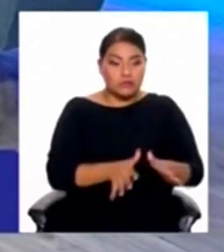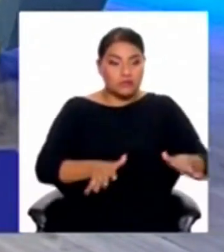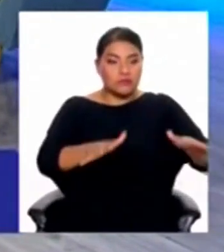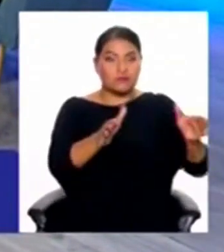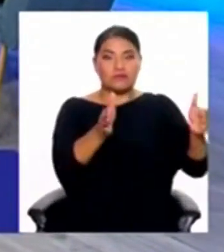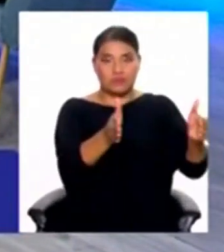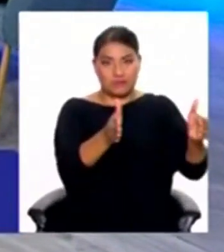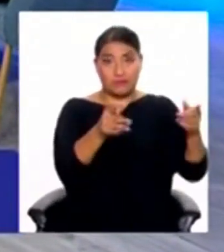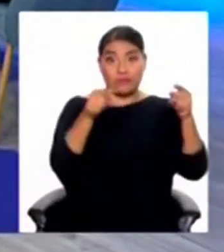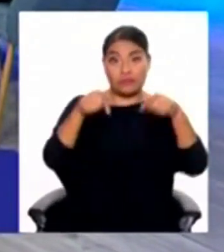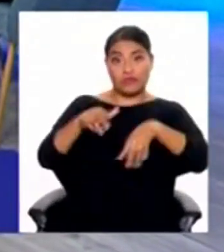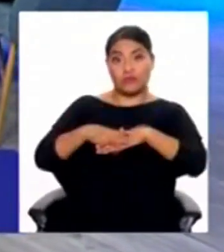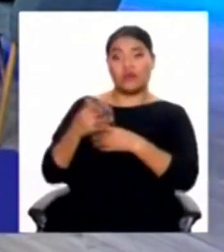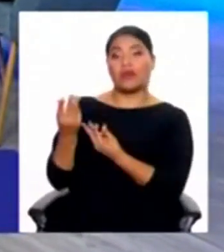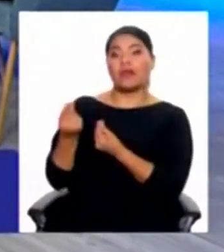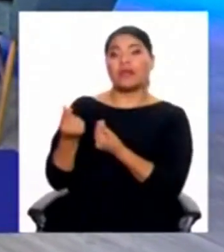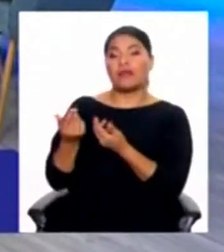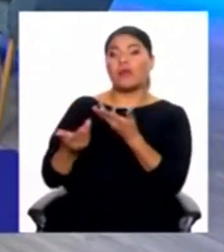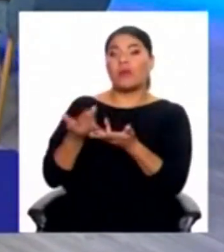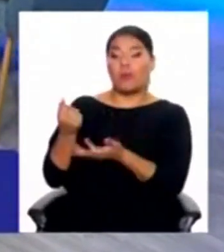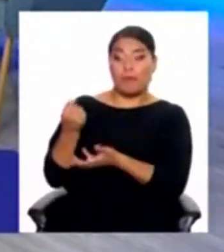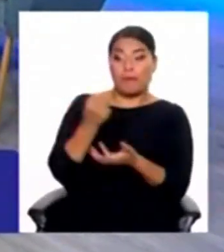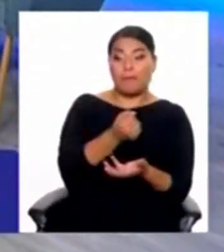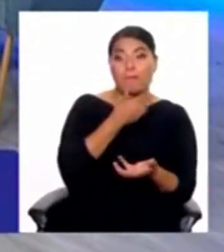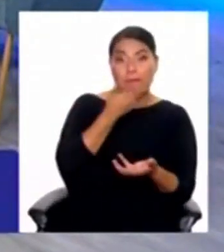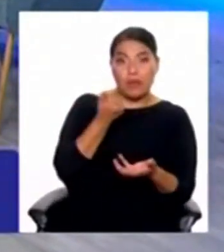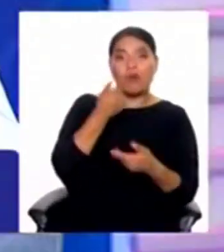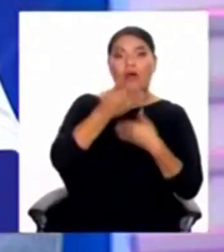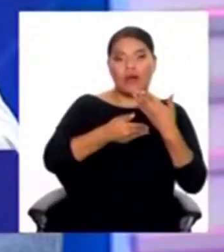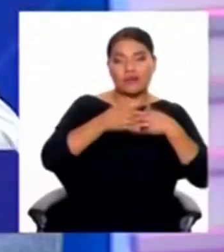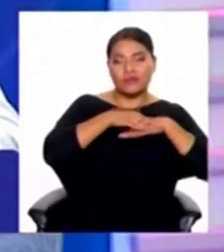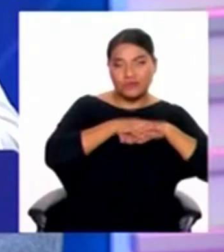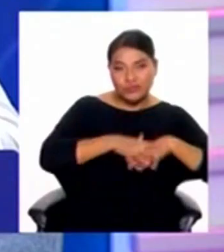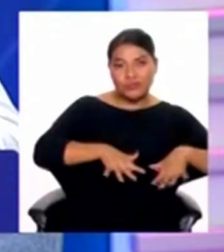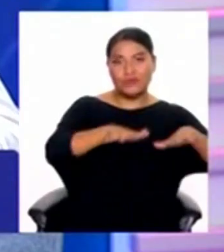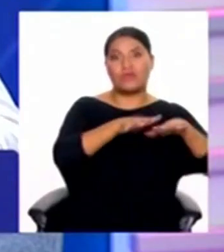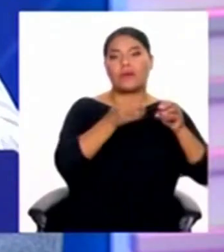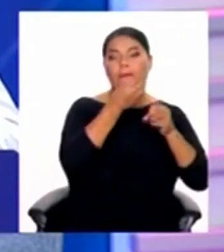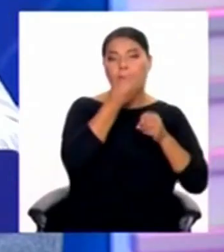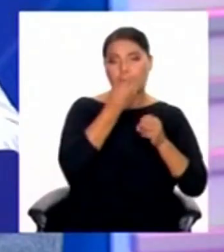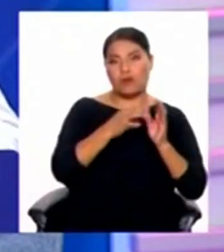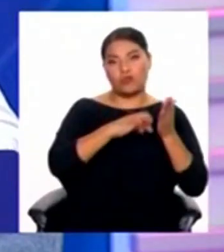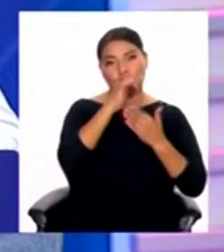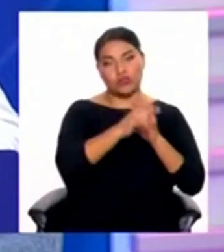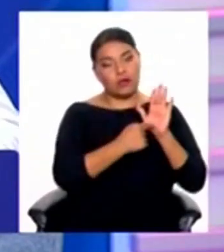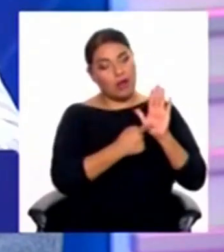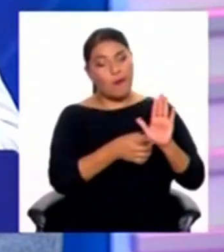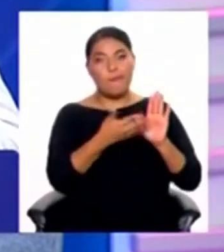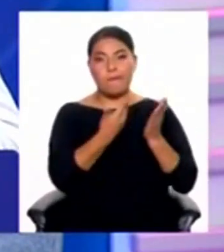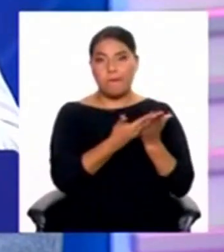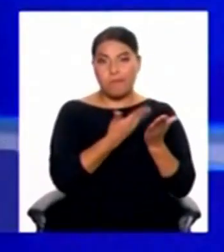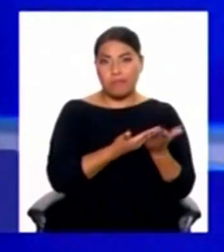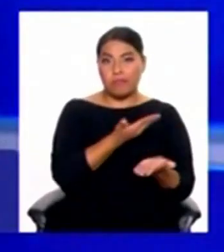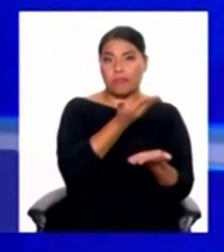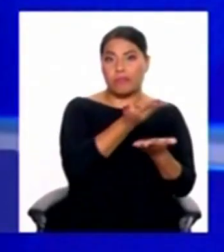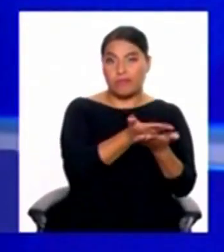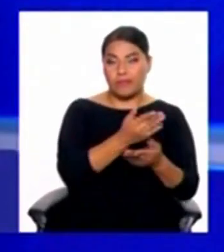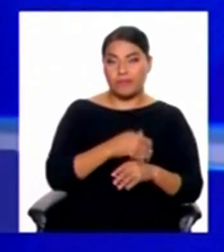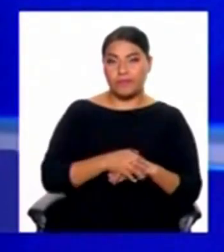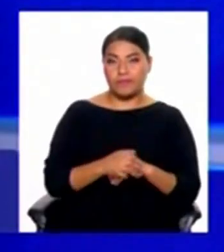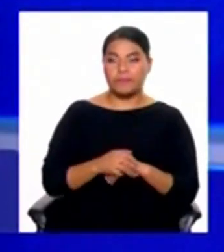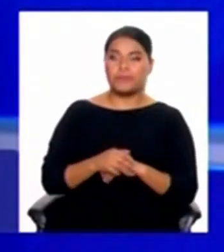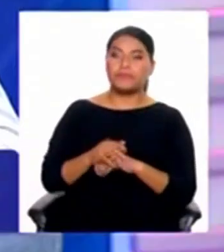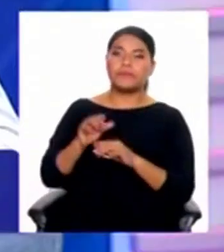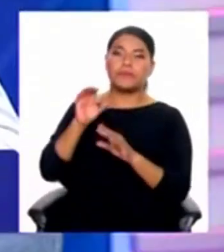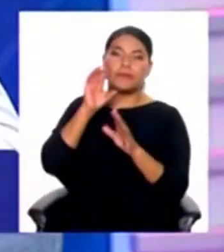el dinero de los peruanos tenga mejor resultado para el desarrollo integral de nuestro país. Claro, entonces la ruta sería cualquier obra, volviendo al ejemplo,